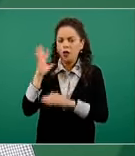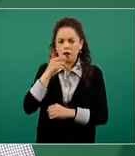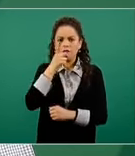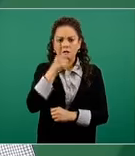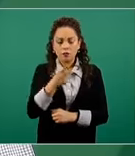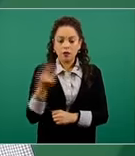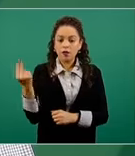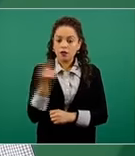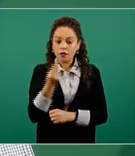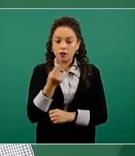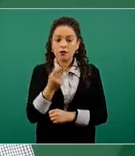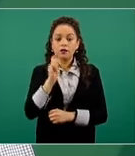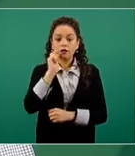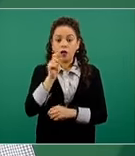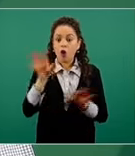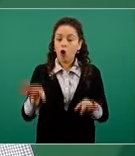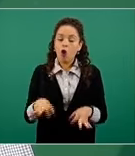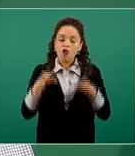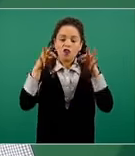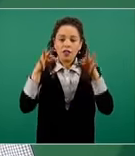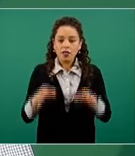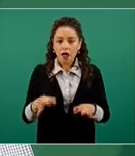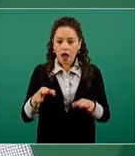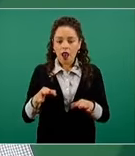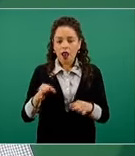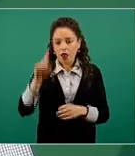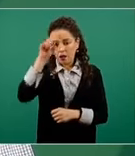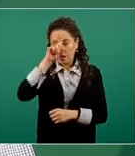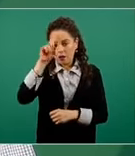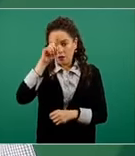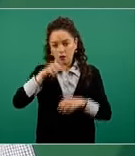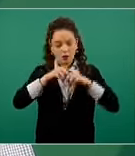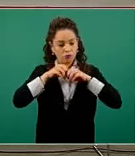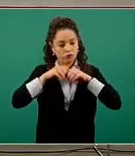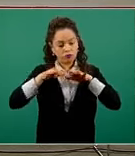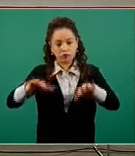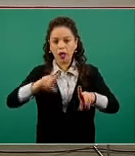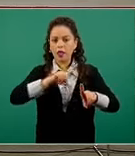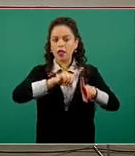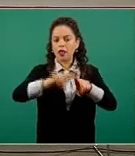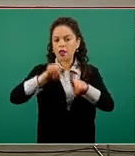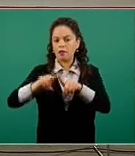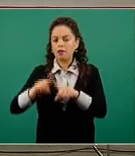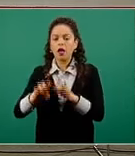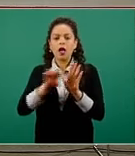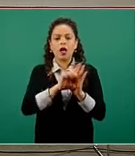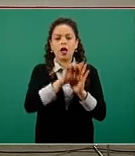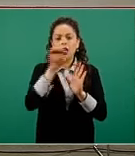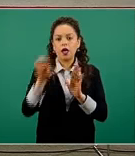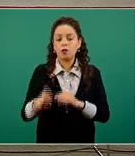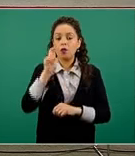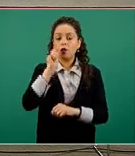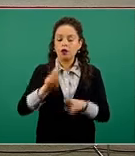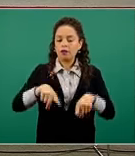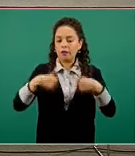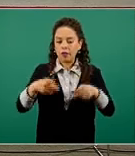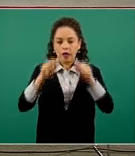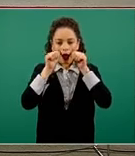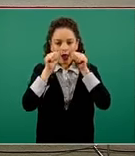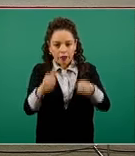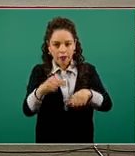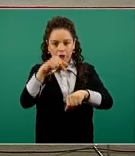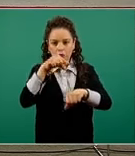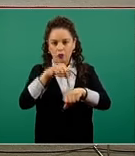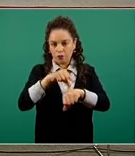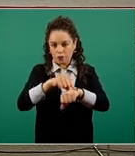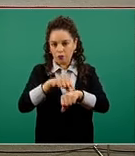apegarse a las recomendaciones oficiales, apegarse a los lineamientos de diferentes tipos, entre ellos los de atención médica, que se han